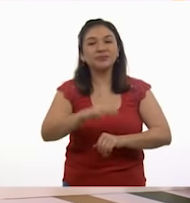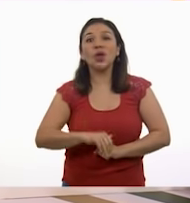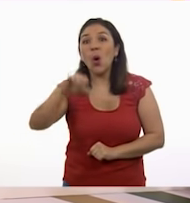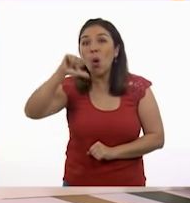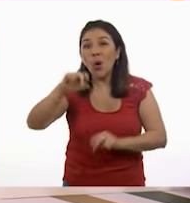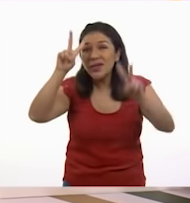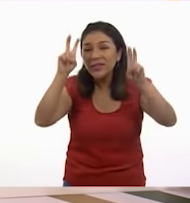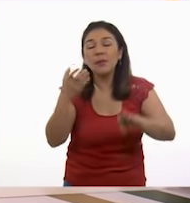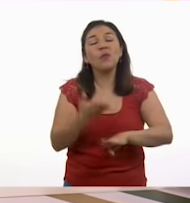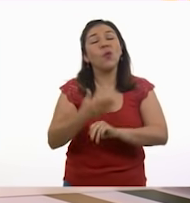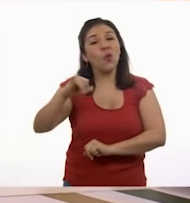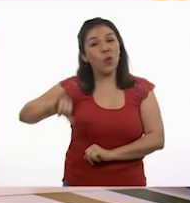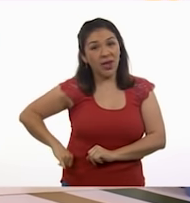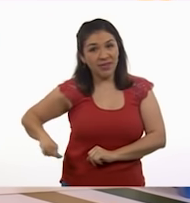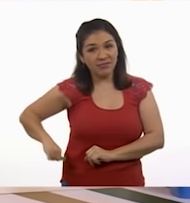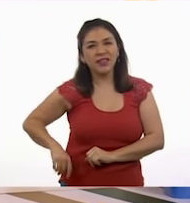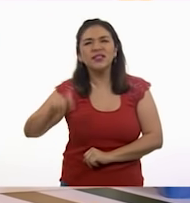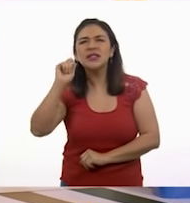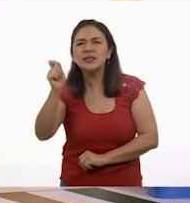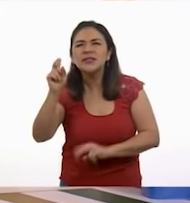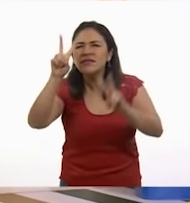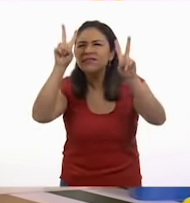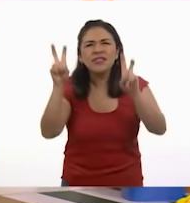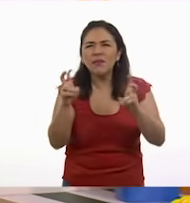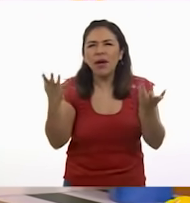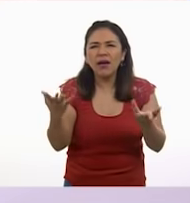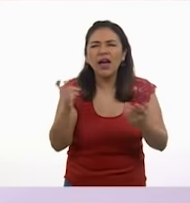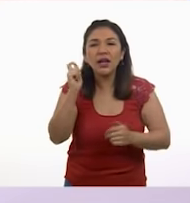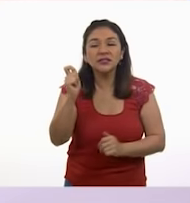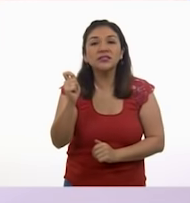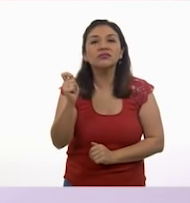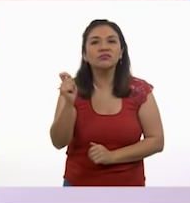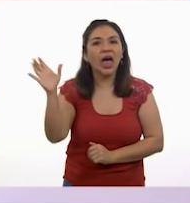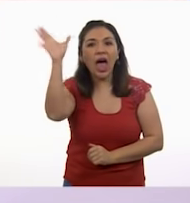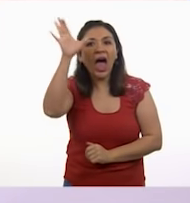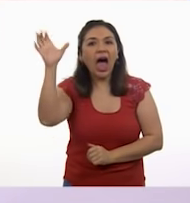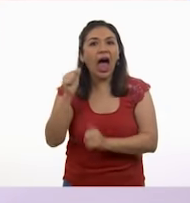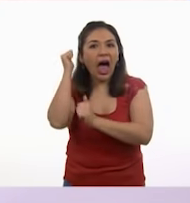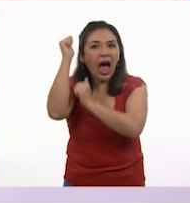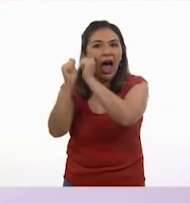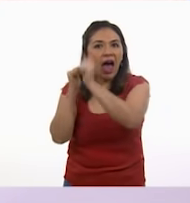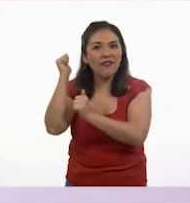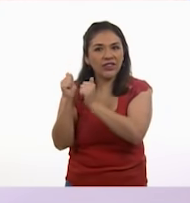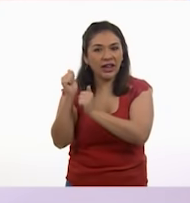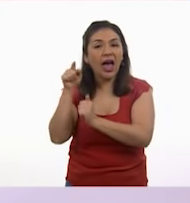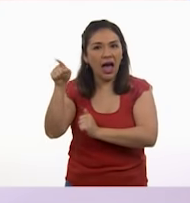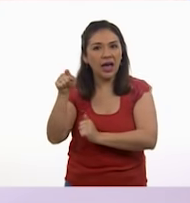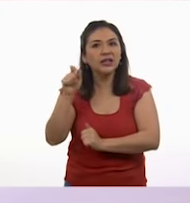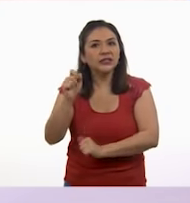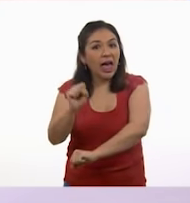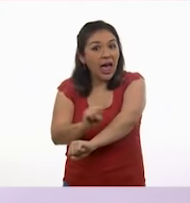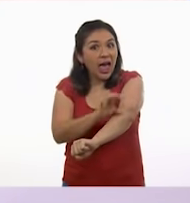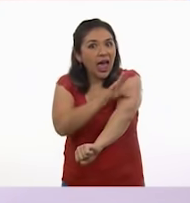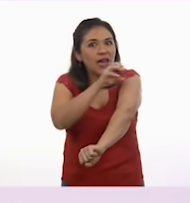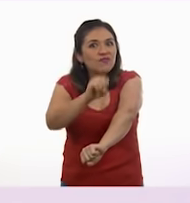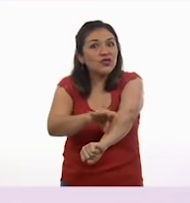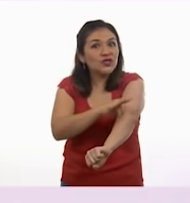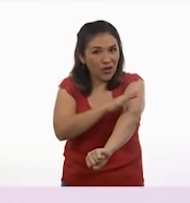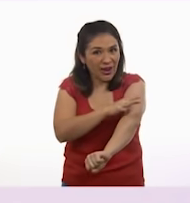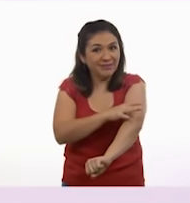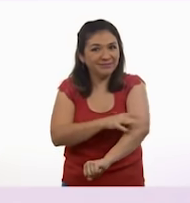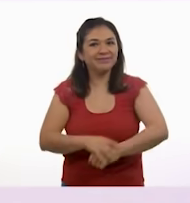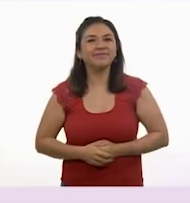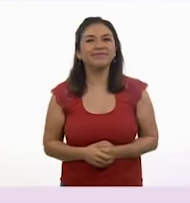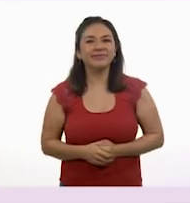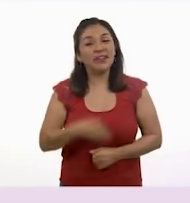tema es muy interesante nuestro tema es áfrica emociones en acción facto nos ha saludo por